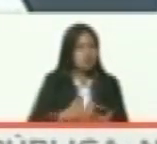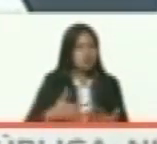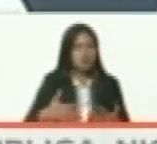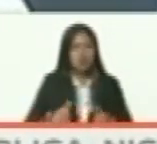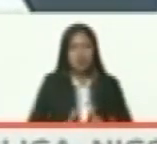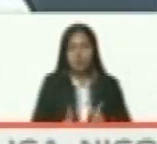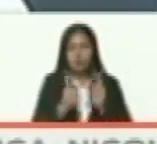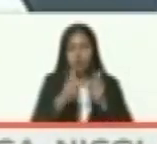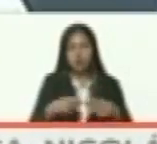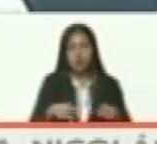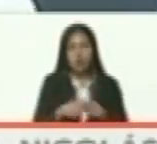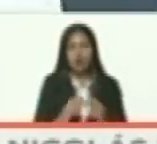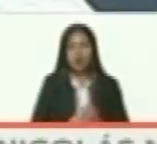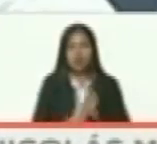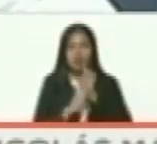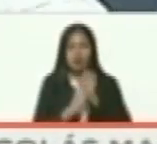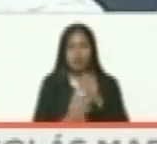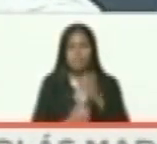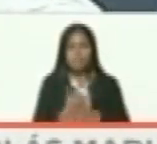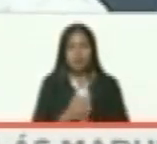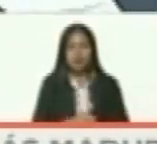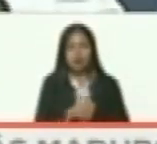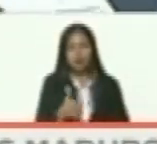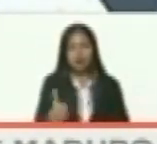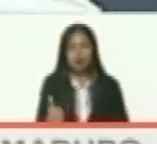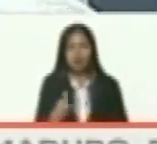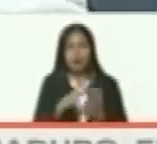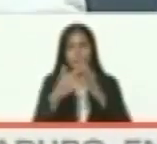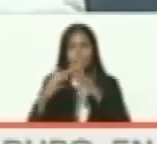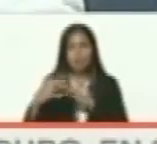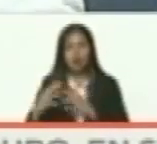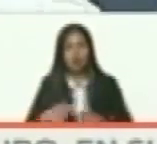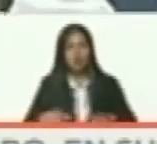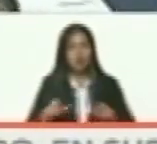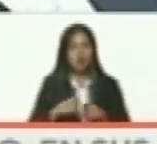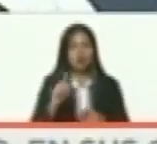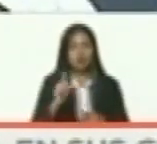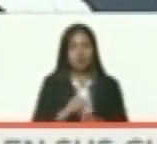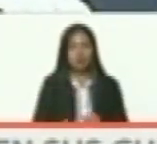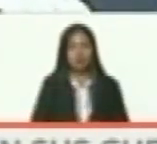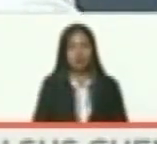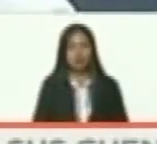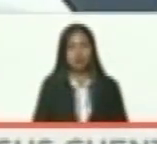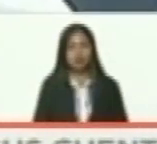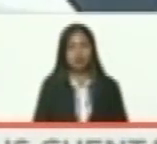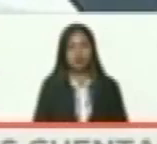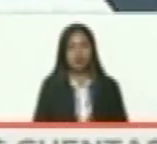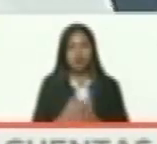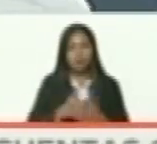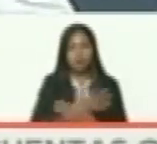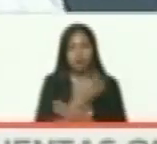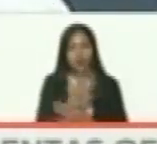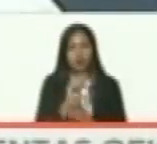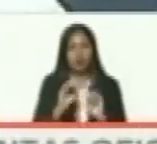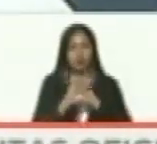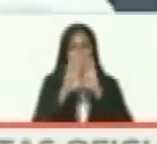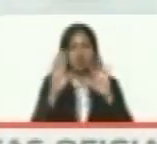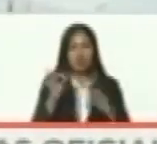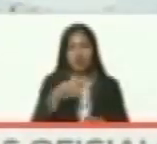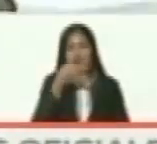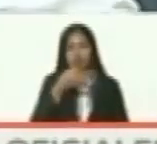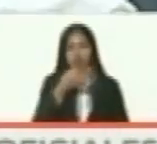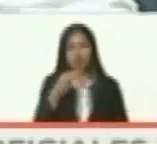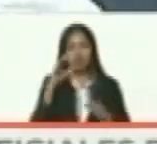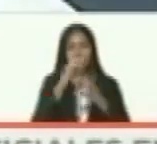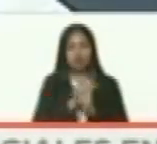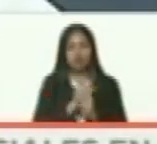apóstoles, líderes y lideresas en cada barrio, en cada esquina, en la madrugada, en la mañana, en la tarde, en la